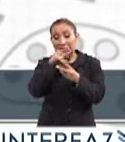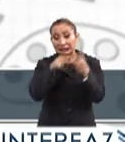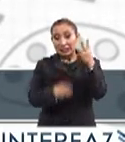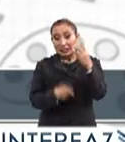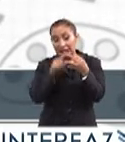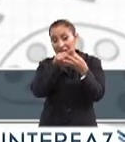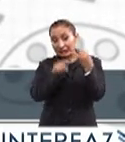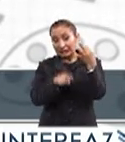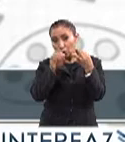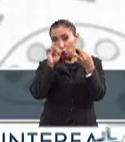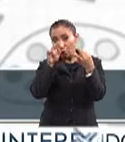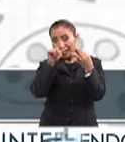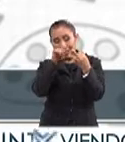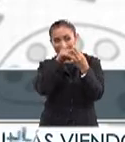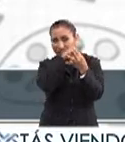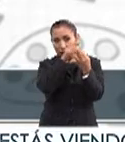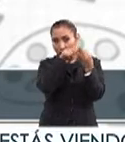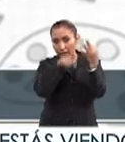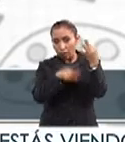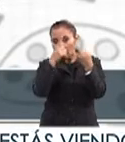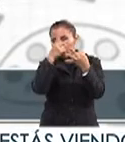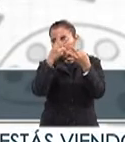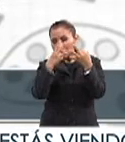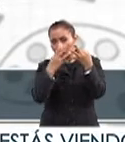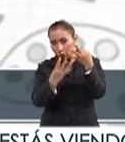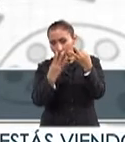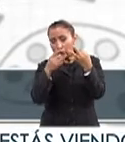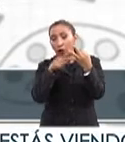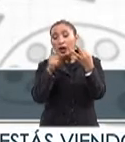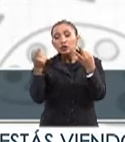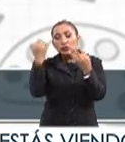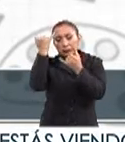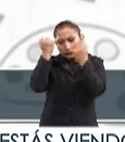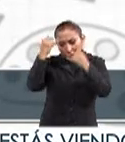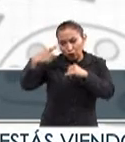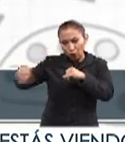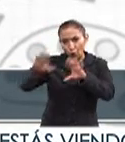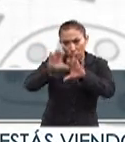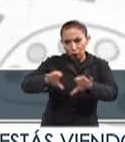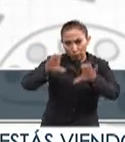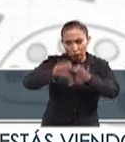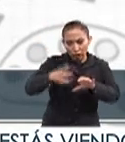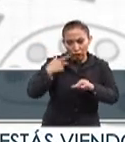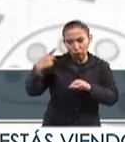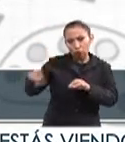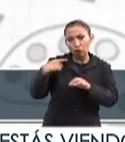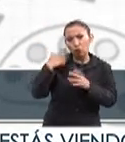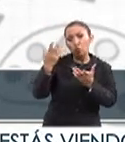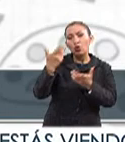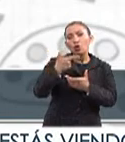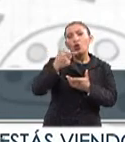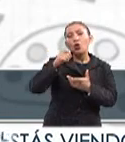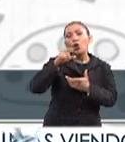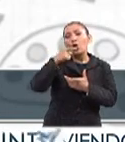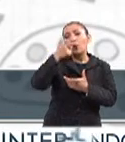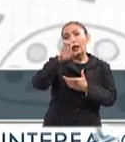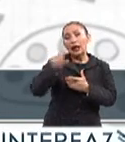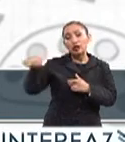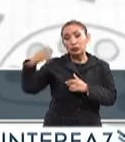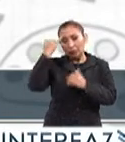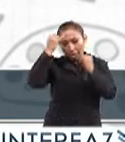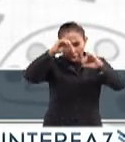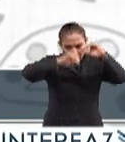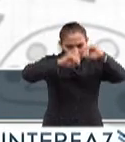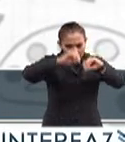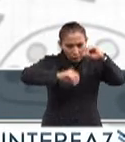3 unidades, los participantes tendrán que producir que ellos en su computadora y con su cuenta de Google puedan empezar